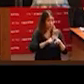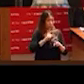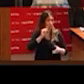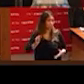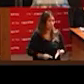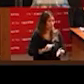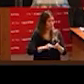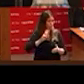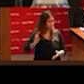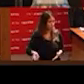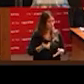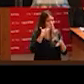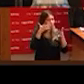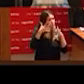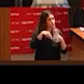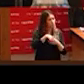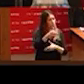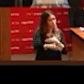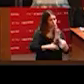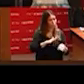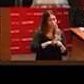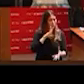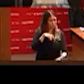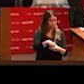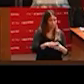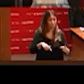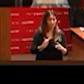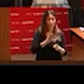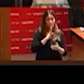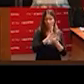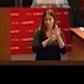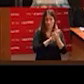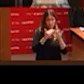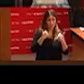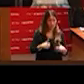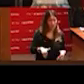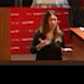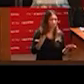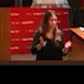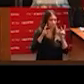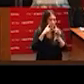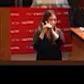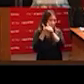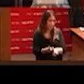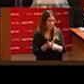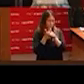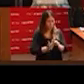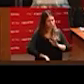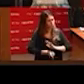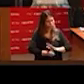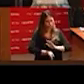contratación asesoramiento sobre el proceso de incorporación y como hemos hablado antes la parte de seguimiento que se